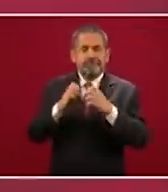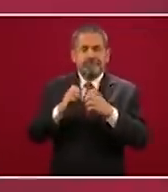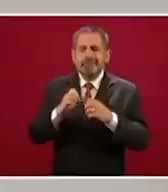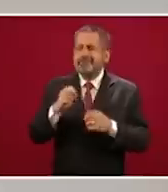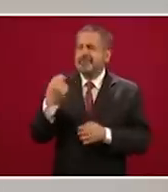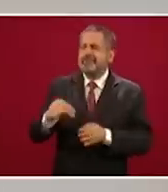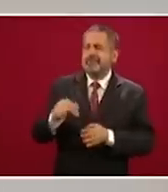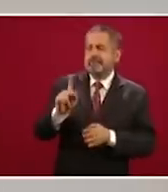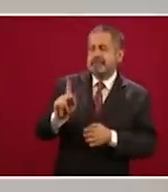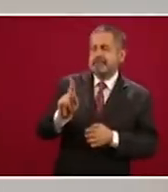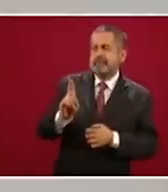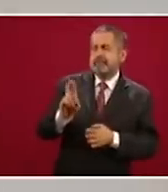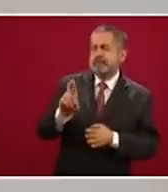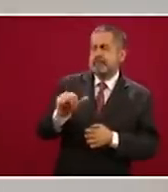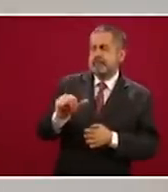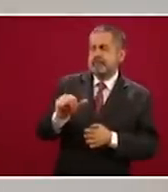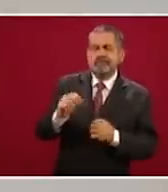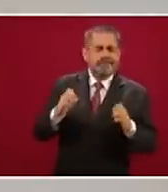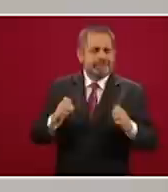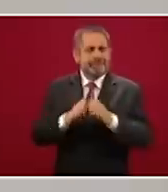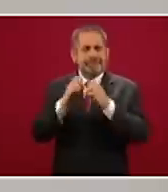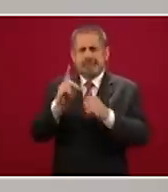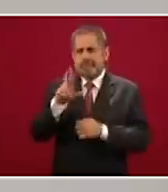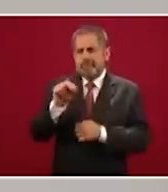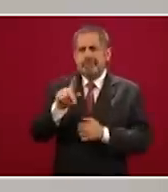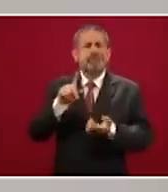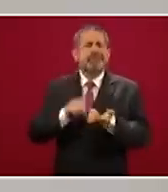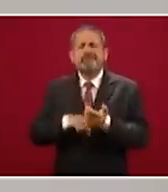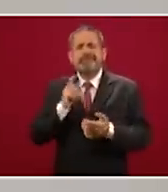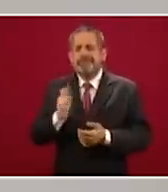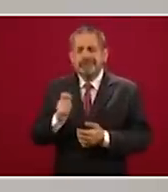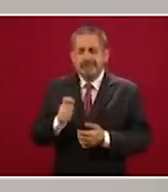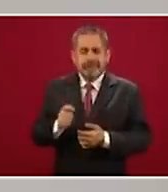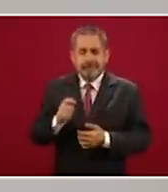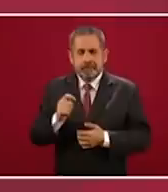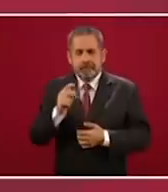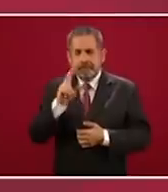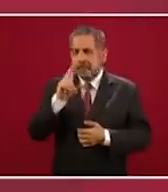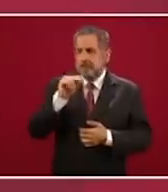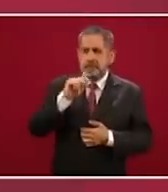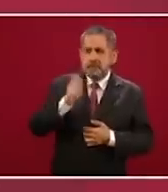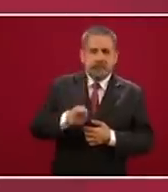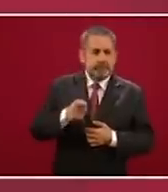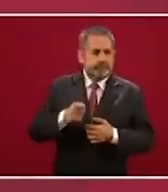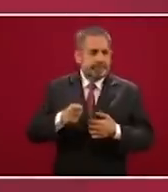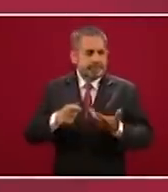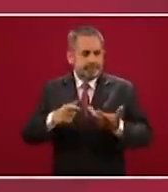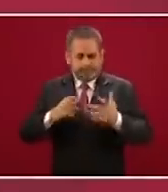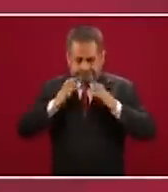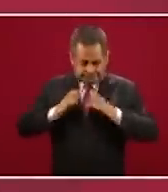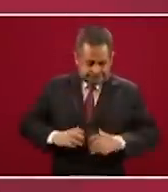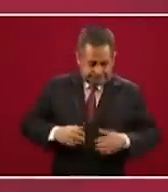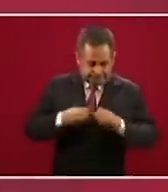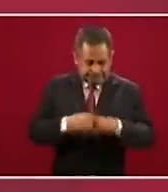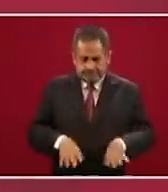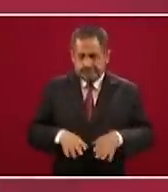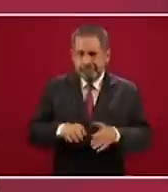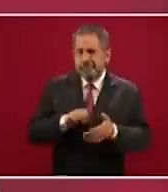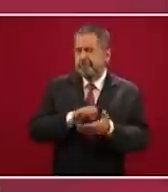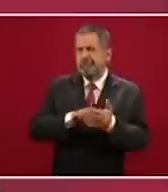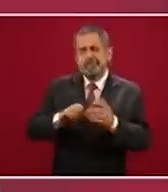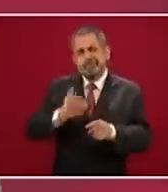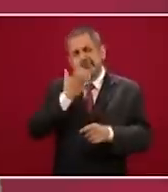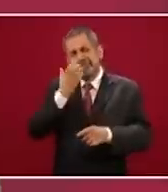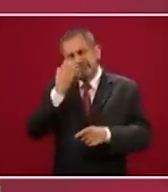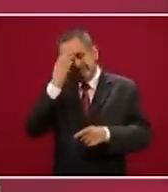a emergencias sanitarias puras, aquellas que no derivan de afecciones a la infraestructura física, como más